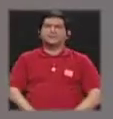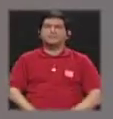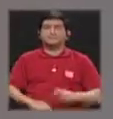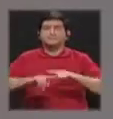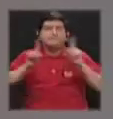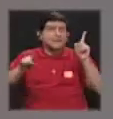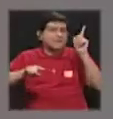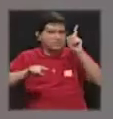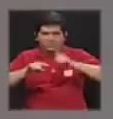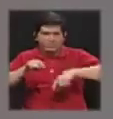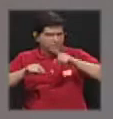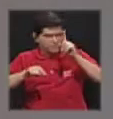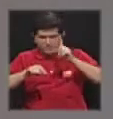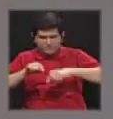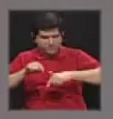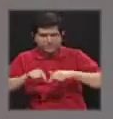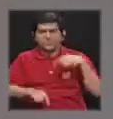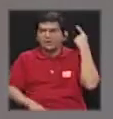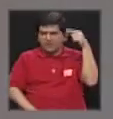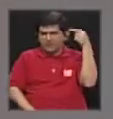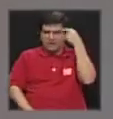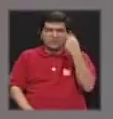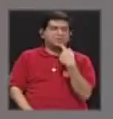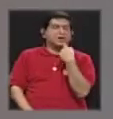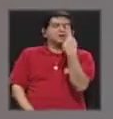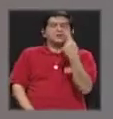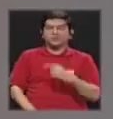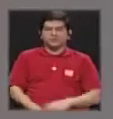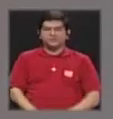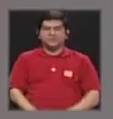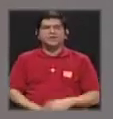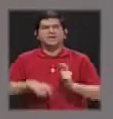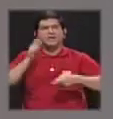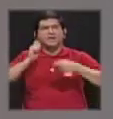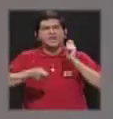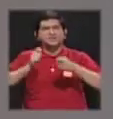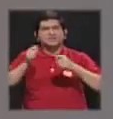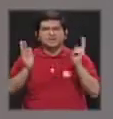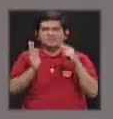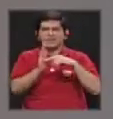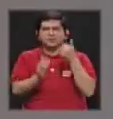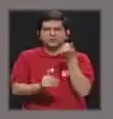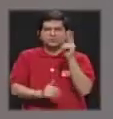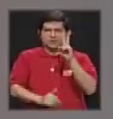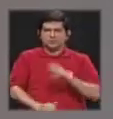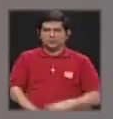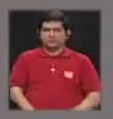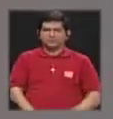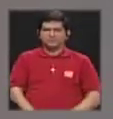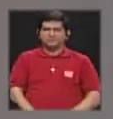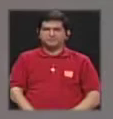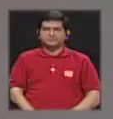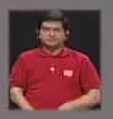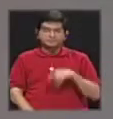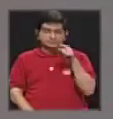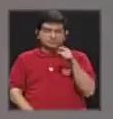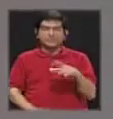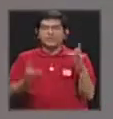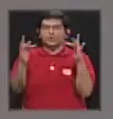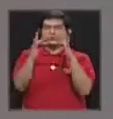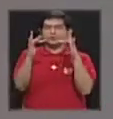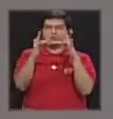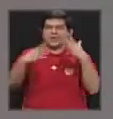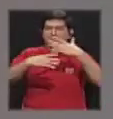que no se vale es que el gobierno anunciara en septiembre de 2012 que iban a contactar